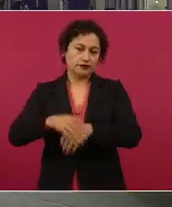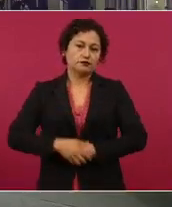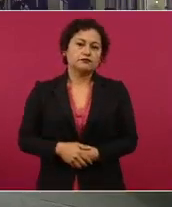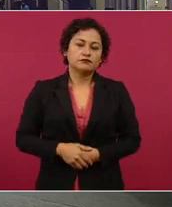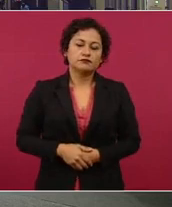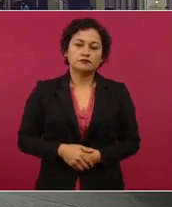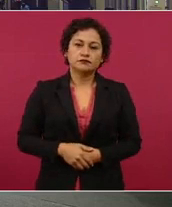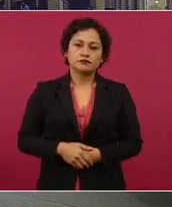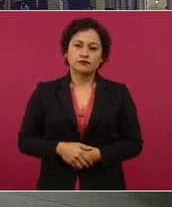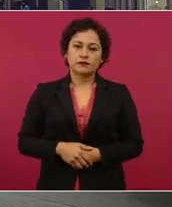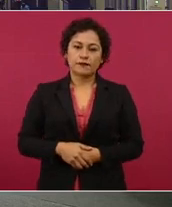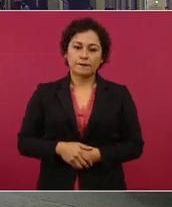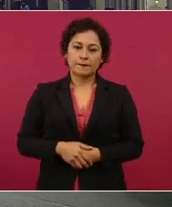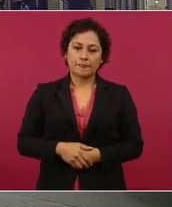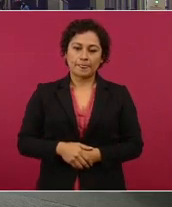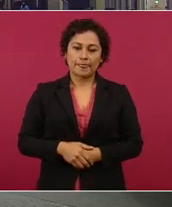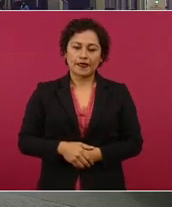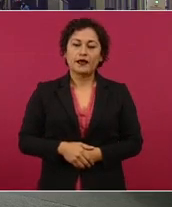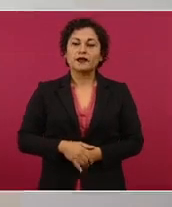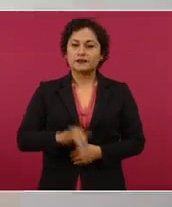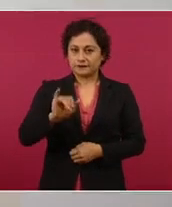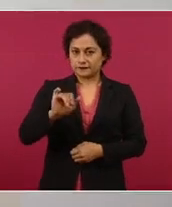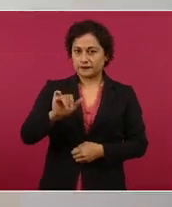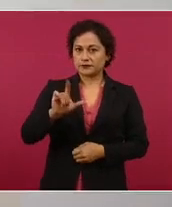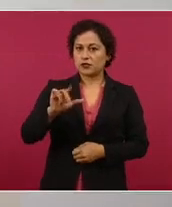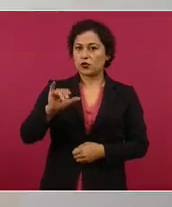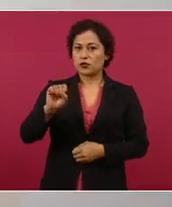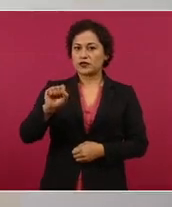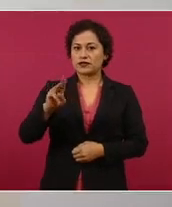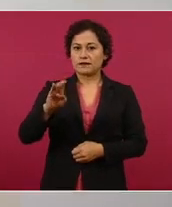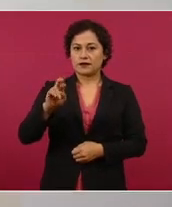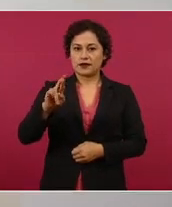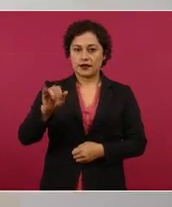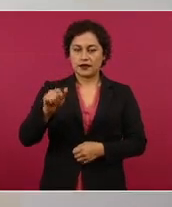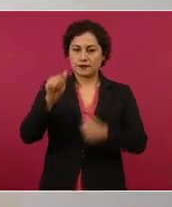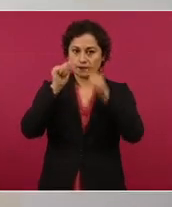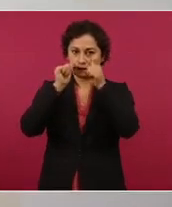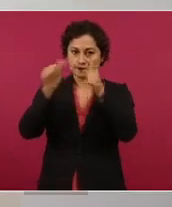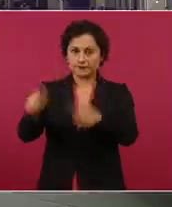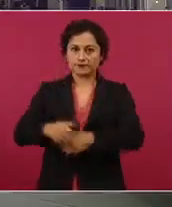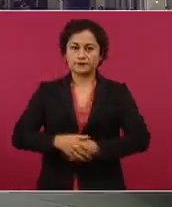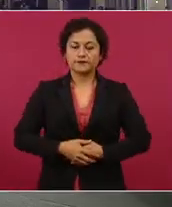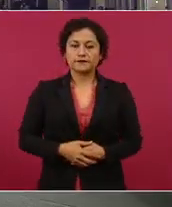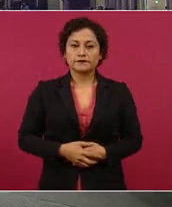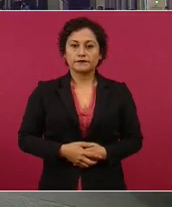presidente. Lo ve Luisa María Alcalde. Adelante.